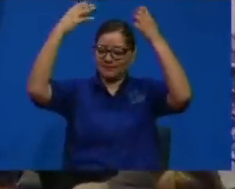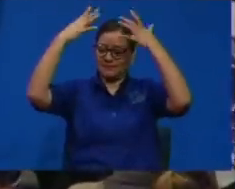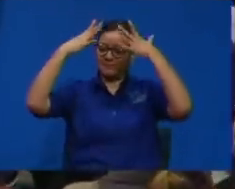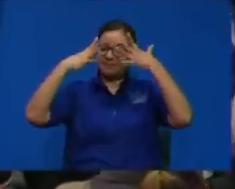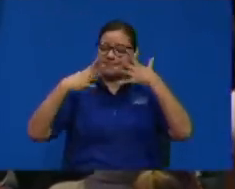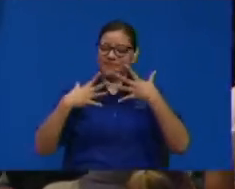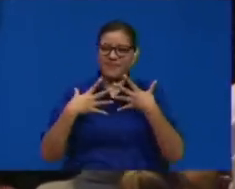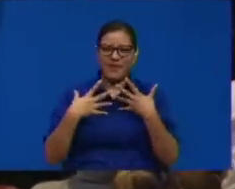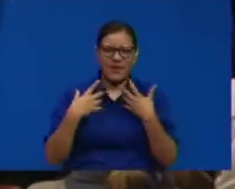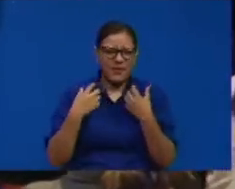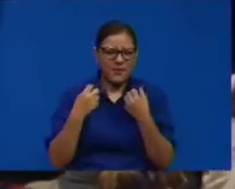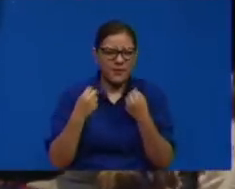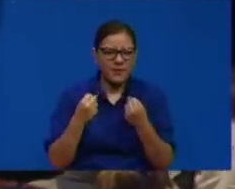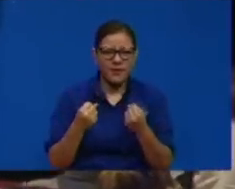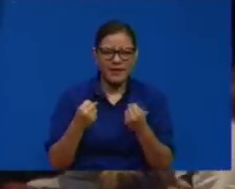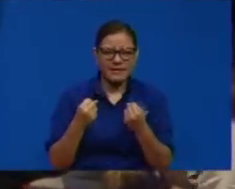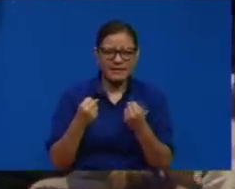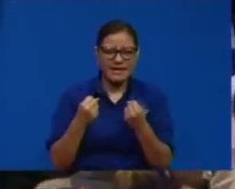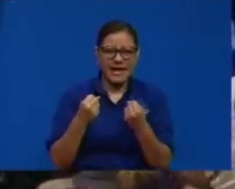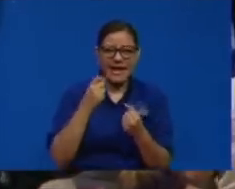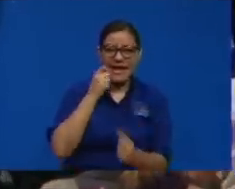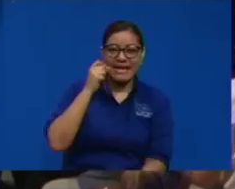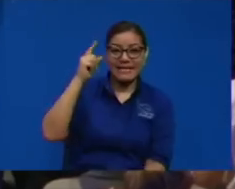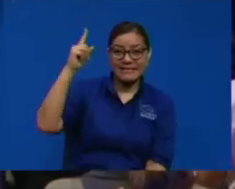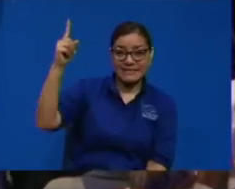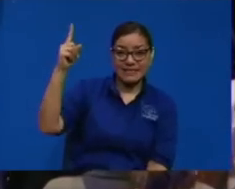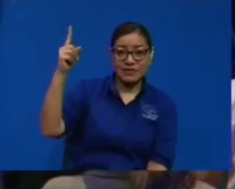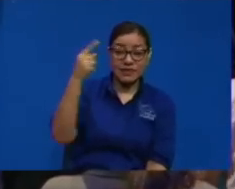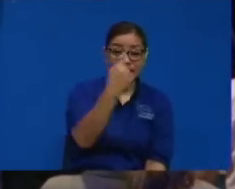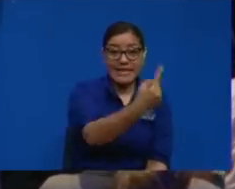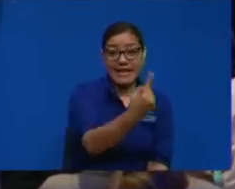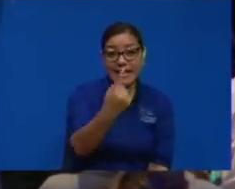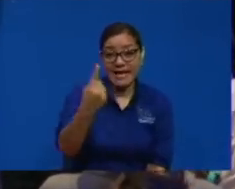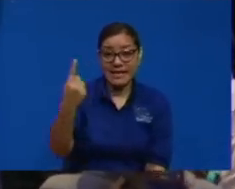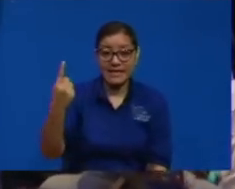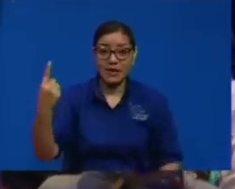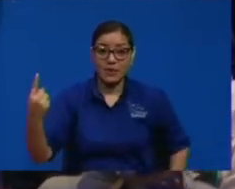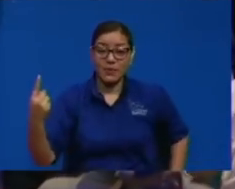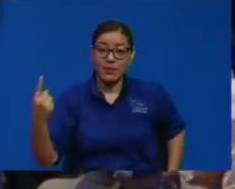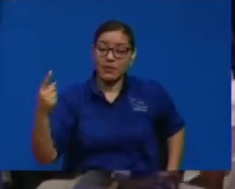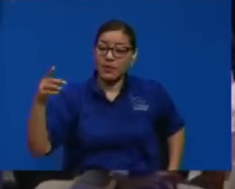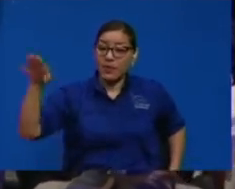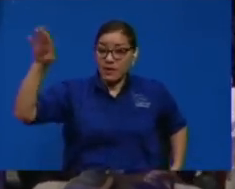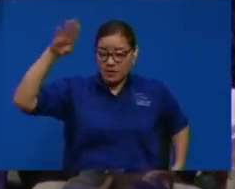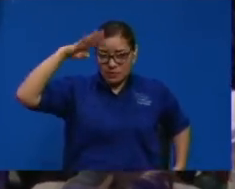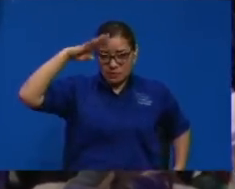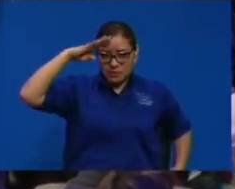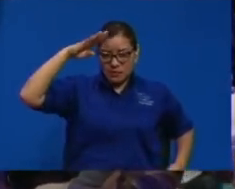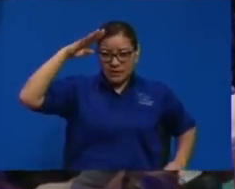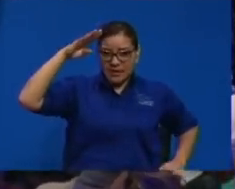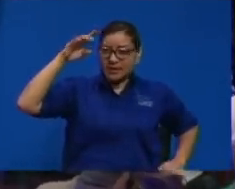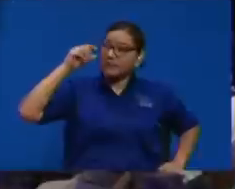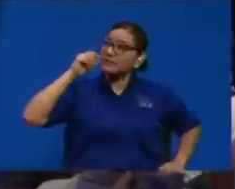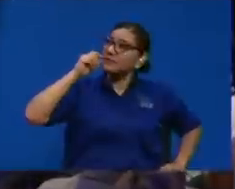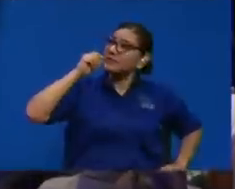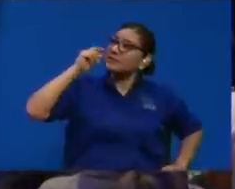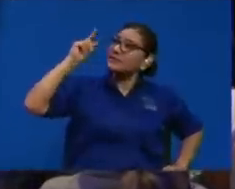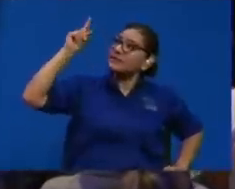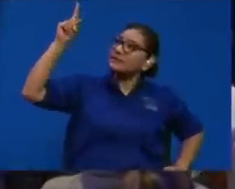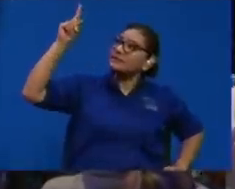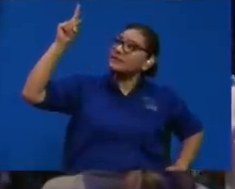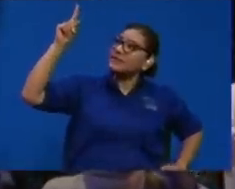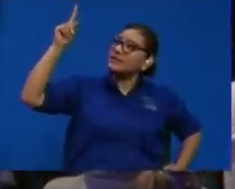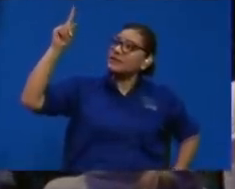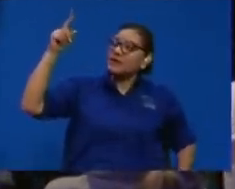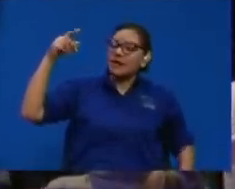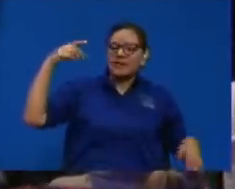mucha fortaleza. Yo sé que todos los que estamos acá somos soldados del Señor. Y aunque algunos hemos